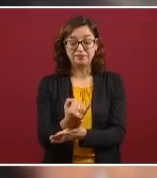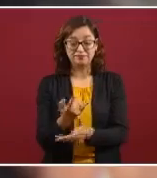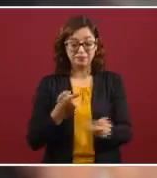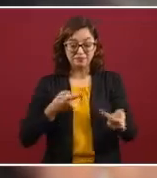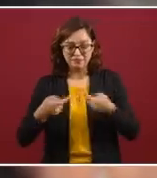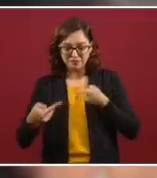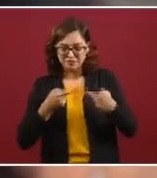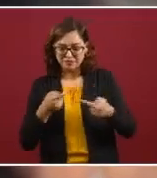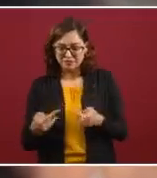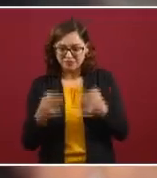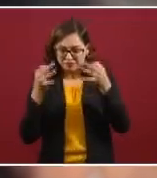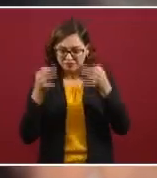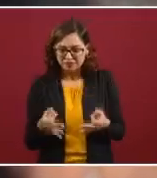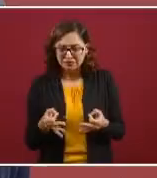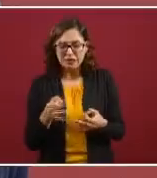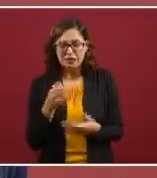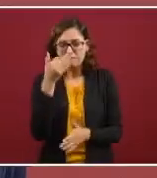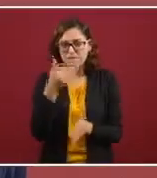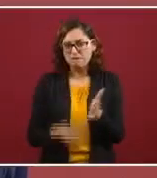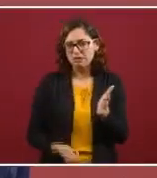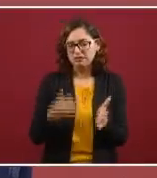preparación del operativo,